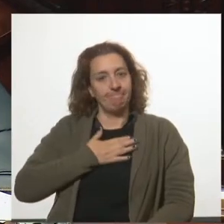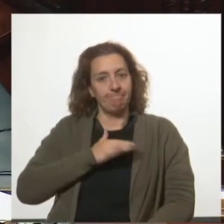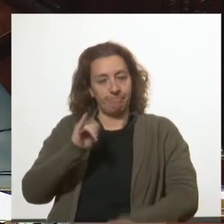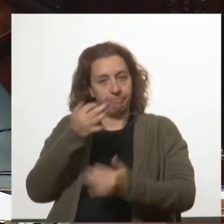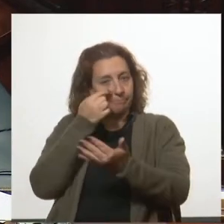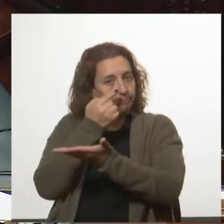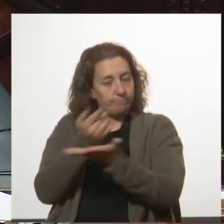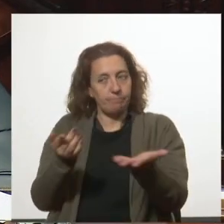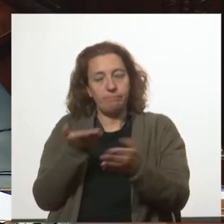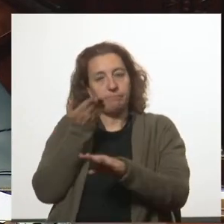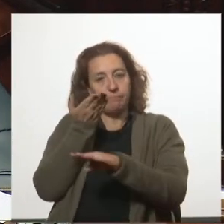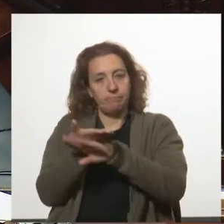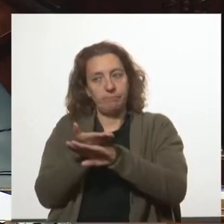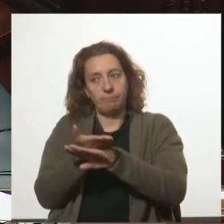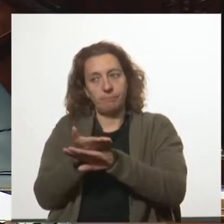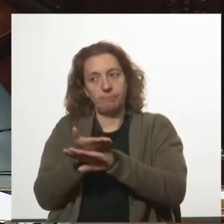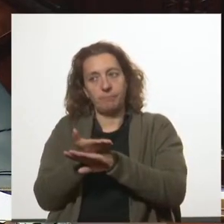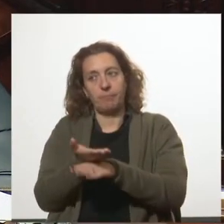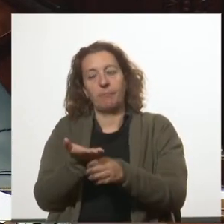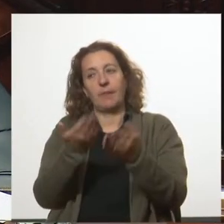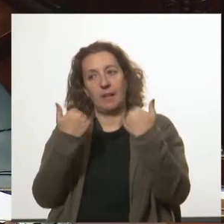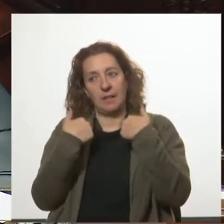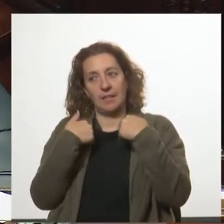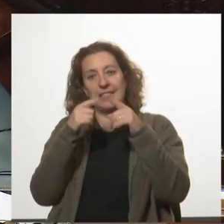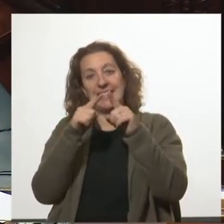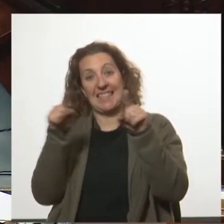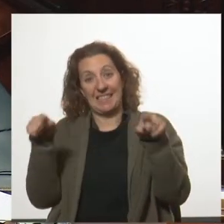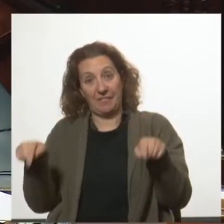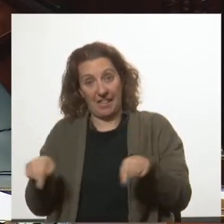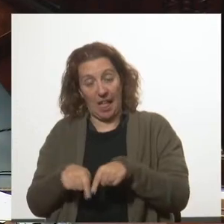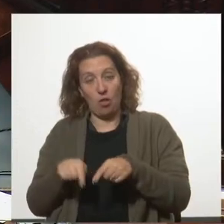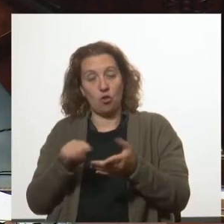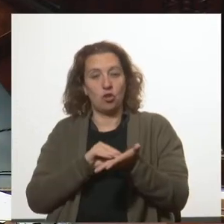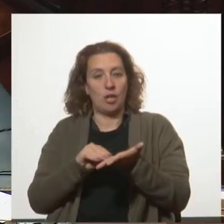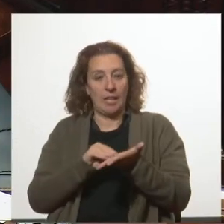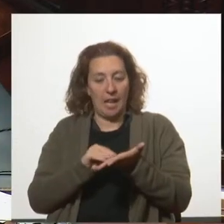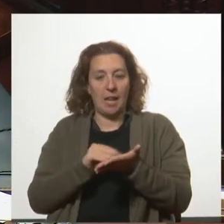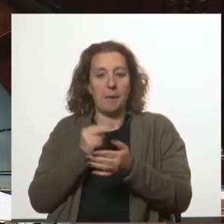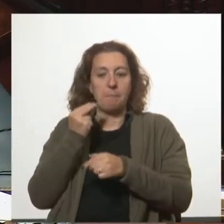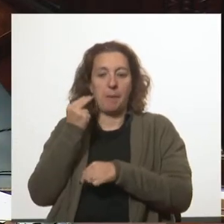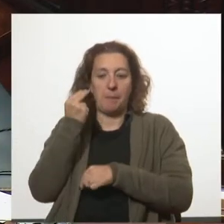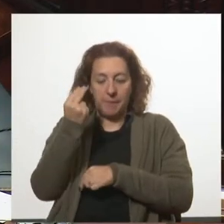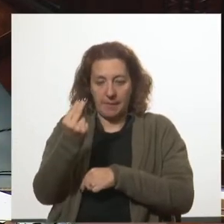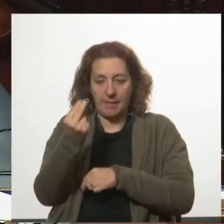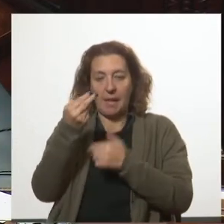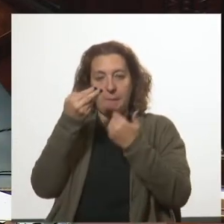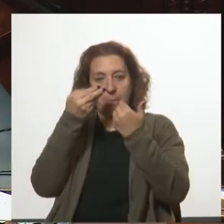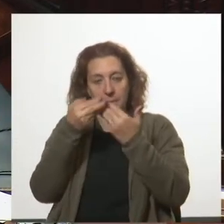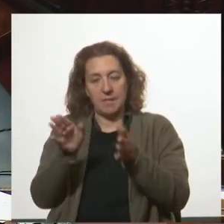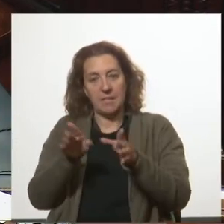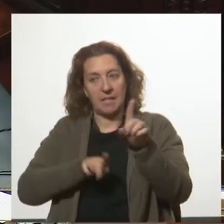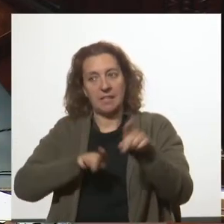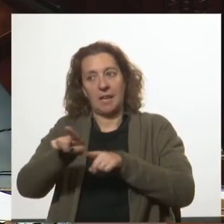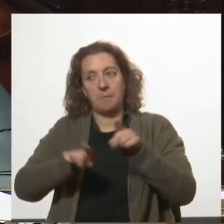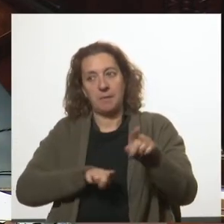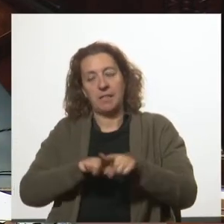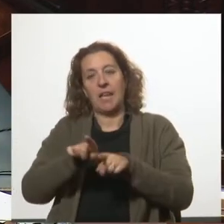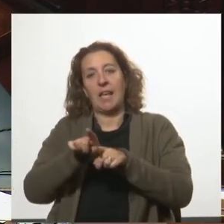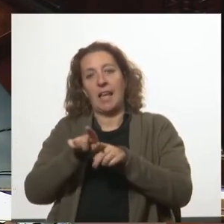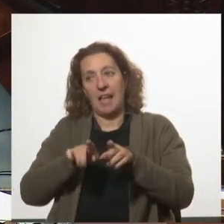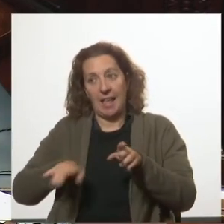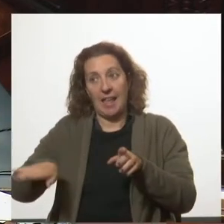solicita la emisión de dicho certificado notarial que permitirá ingresar el trámite en la dirección